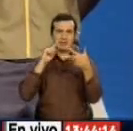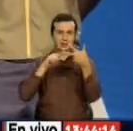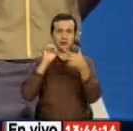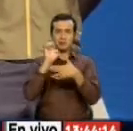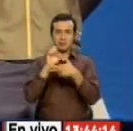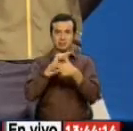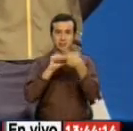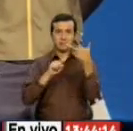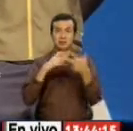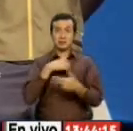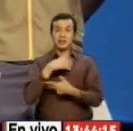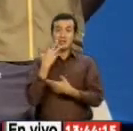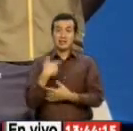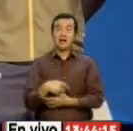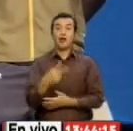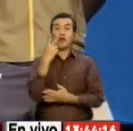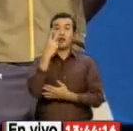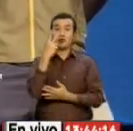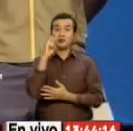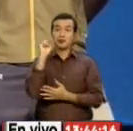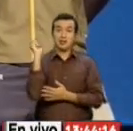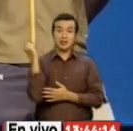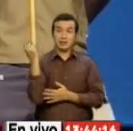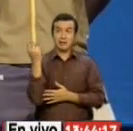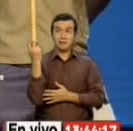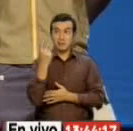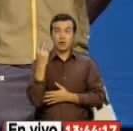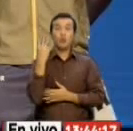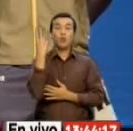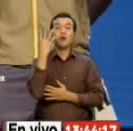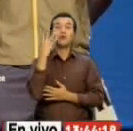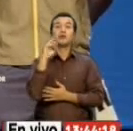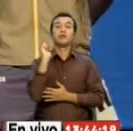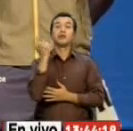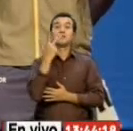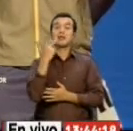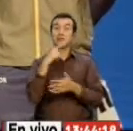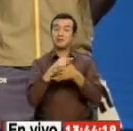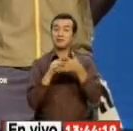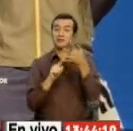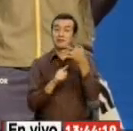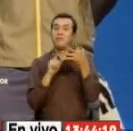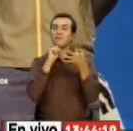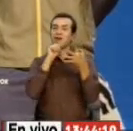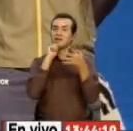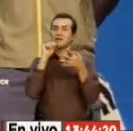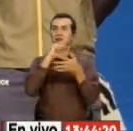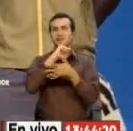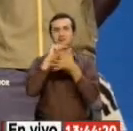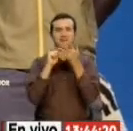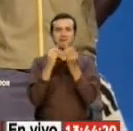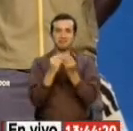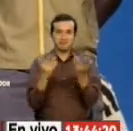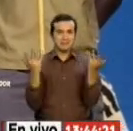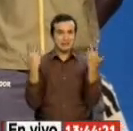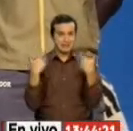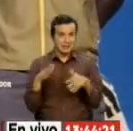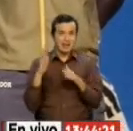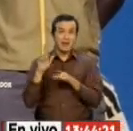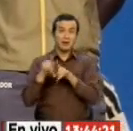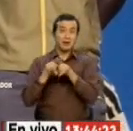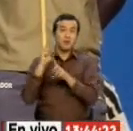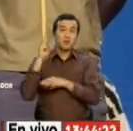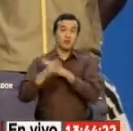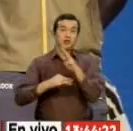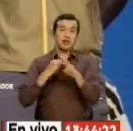estas preseas, Ecuador ya suma dos medallas de plata y cuatro de bronce, y aún faltan otras divisiones para que termine el